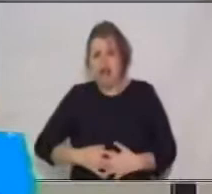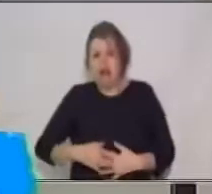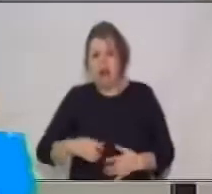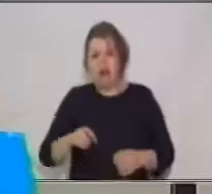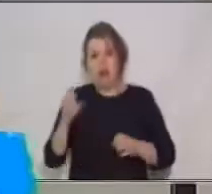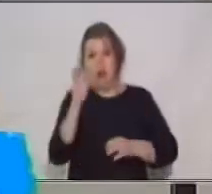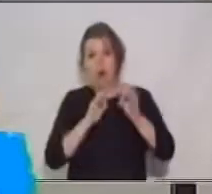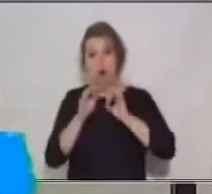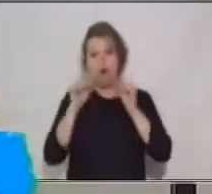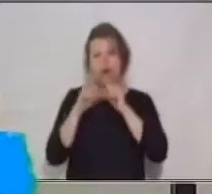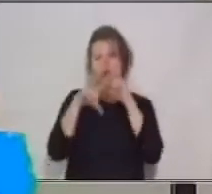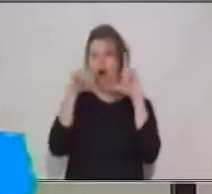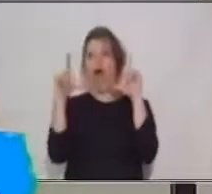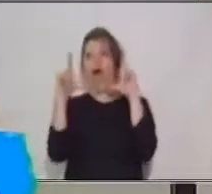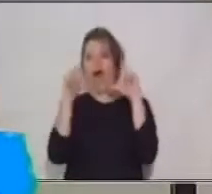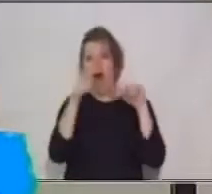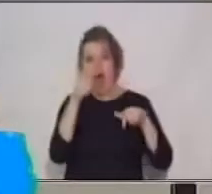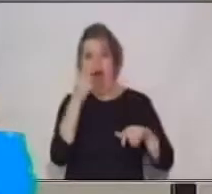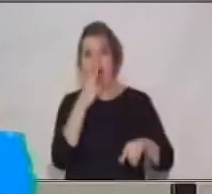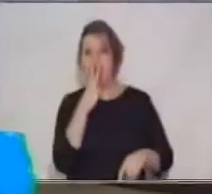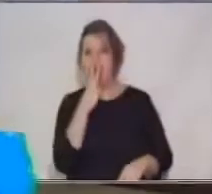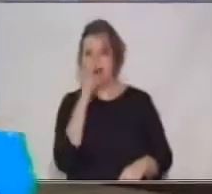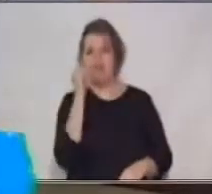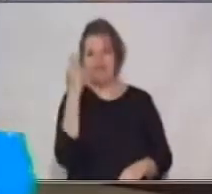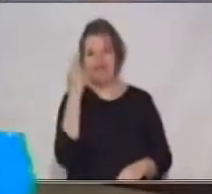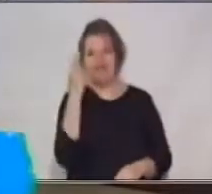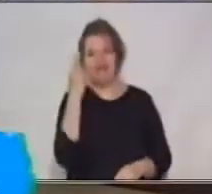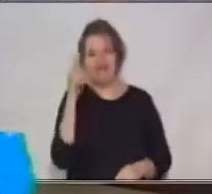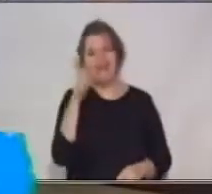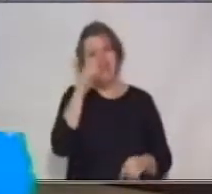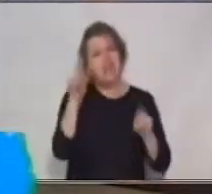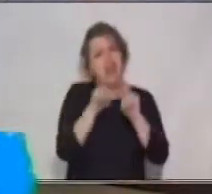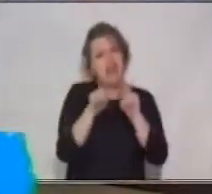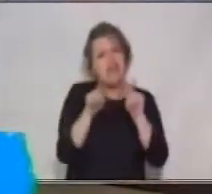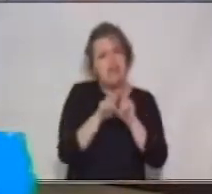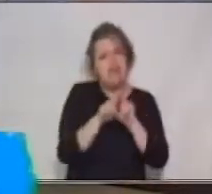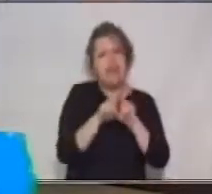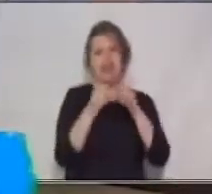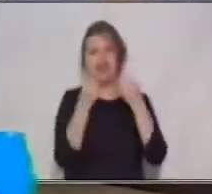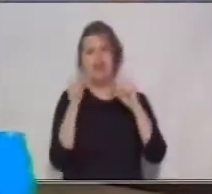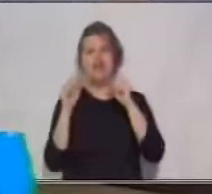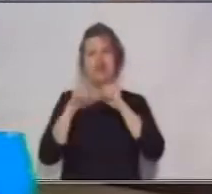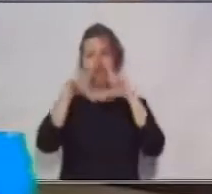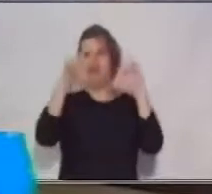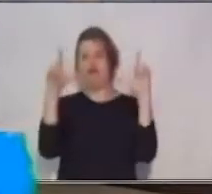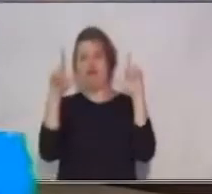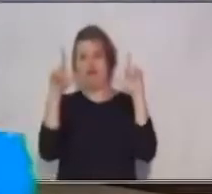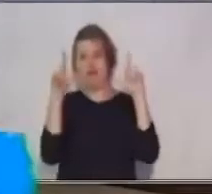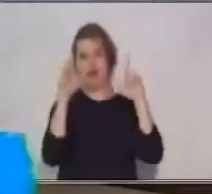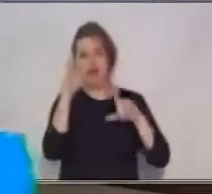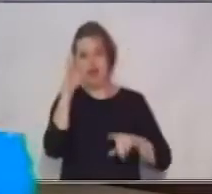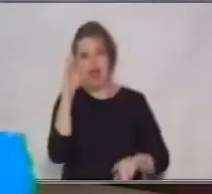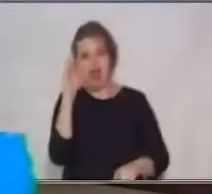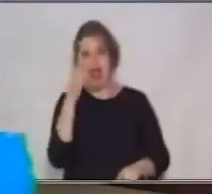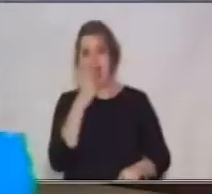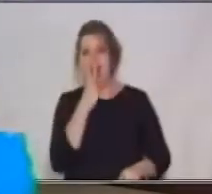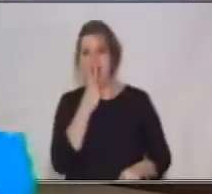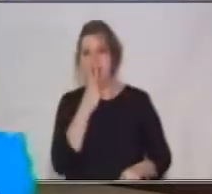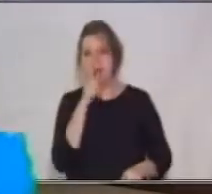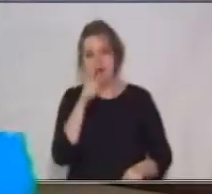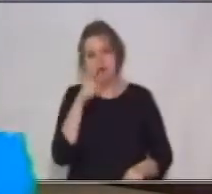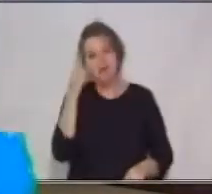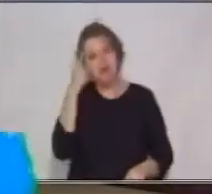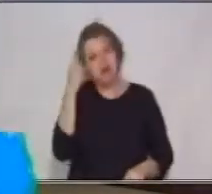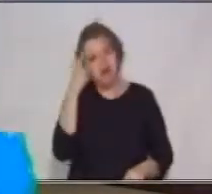asombro también. En a posiblemente también podemos identificarlo como un asombro, y hey, usted lo puede clasificar ya sea